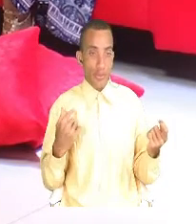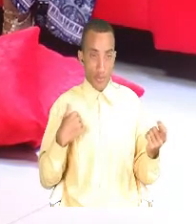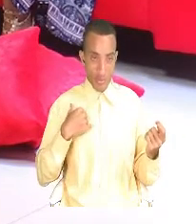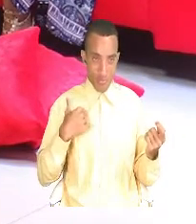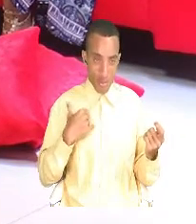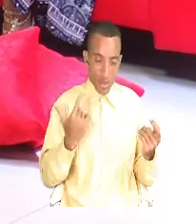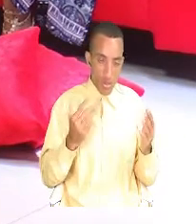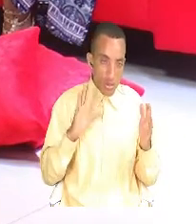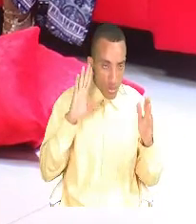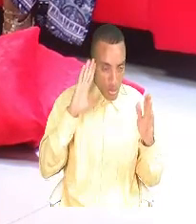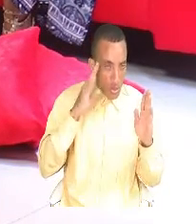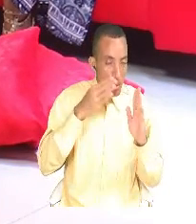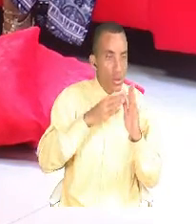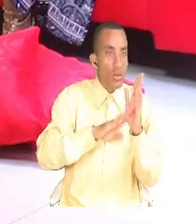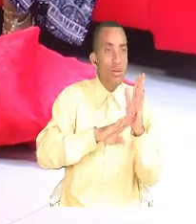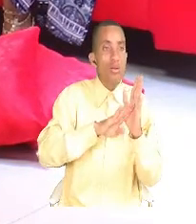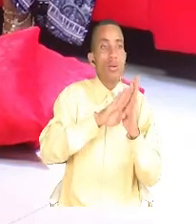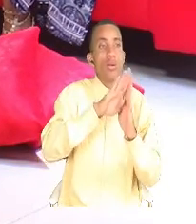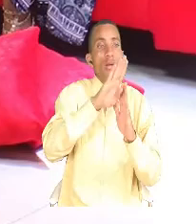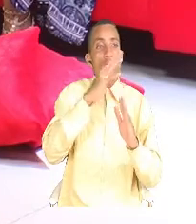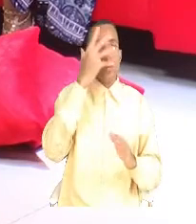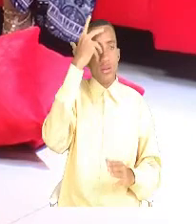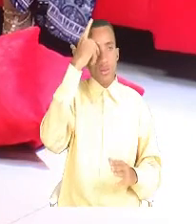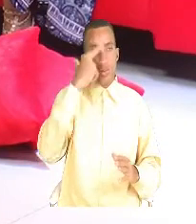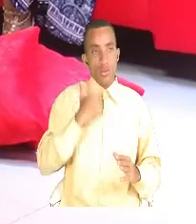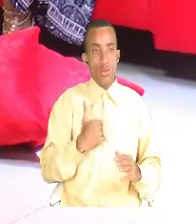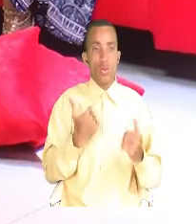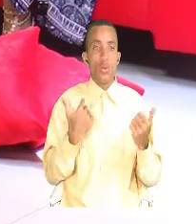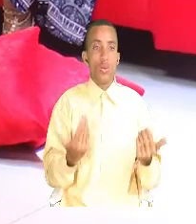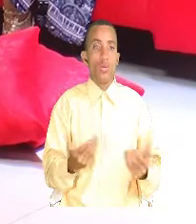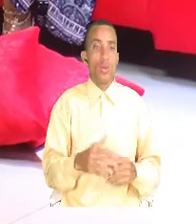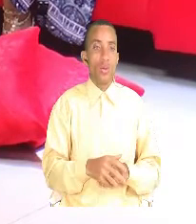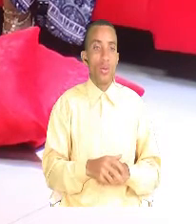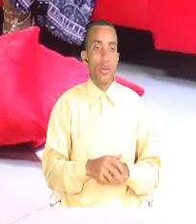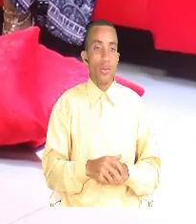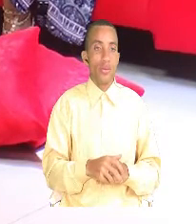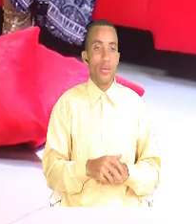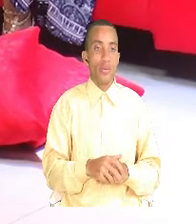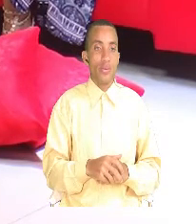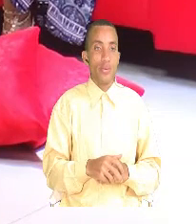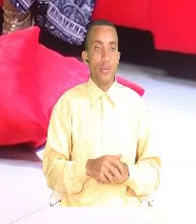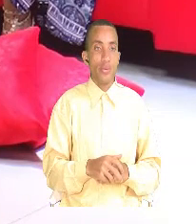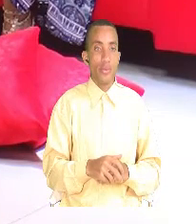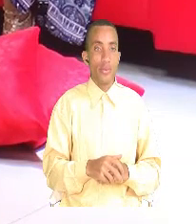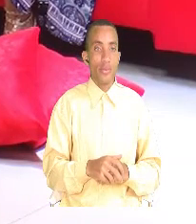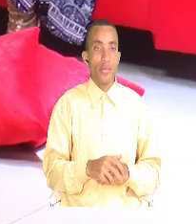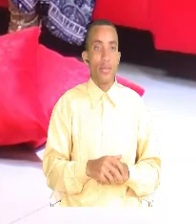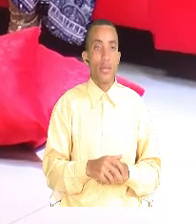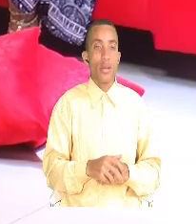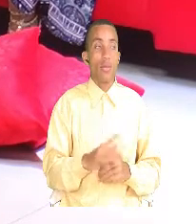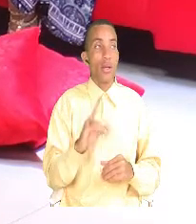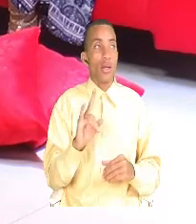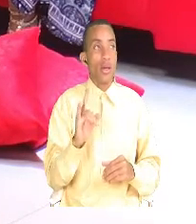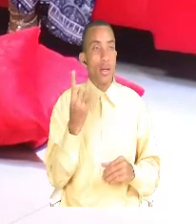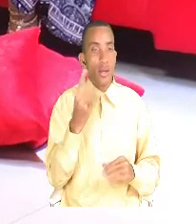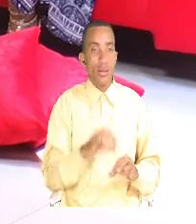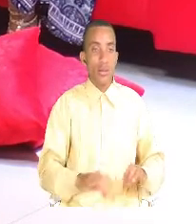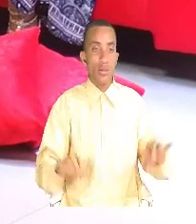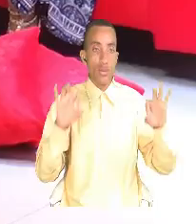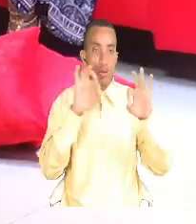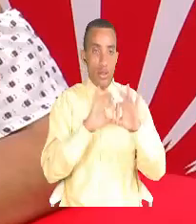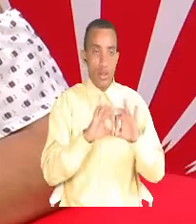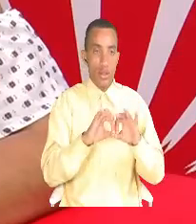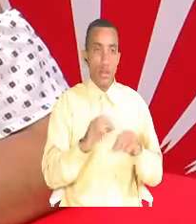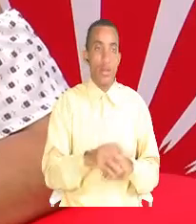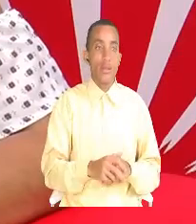crecimiento y a la autoevaluación de cómo mejorar todos los días nuestro cuerpo. Bueno, hay algo muy importante y es que